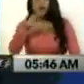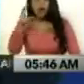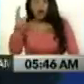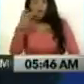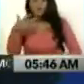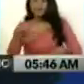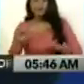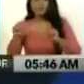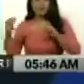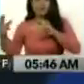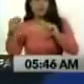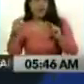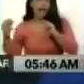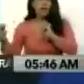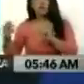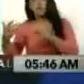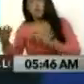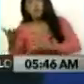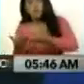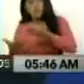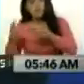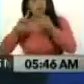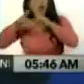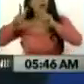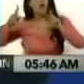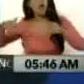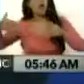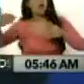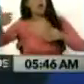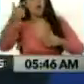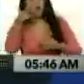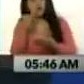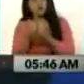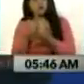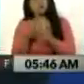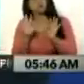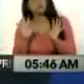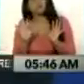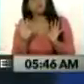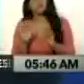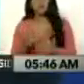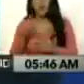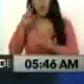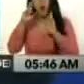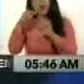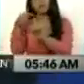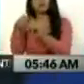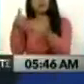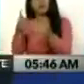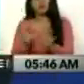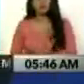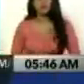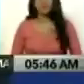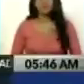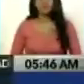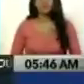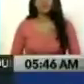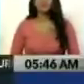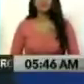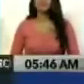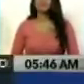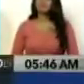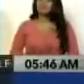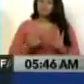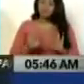de diálogo de paz. Vamos a ver cómo se desenvuelve, esperemos que sea, por supuesto, de manera positiva. En destacados que tiene Telesur, también en